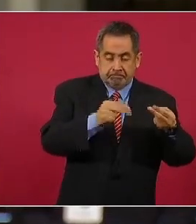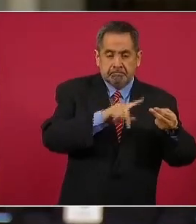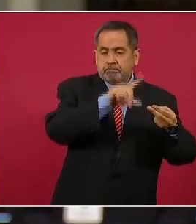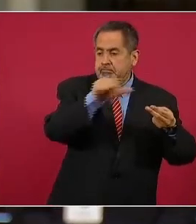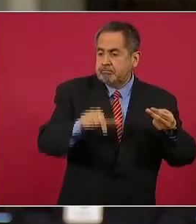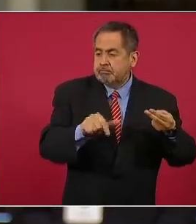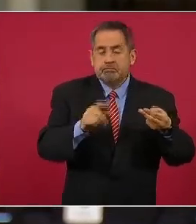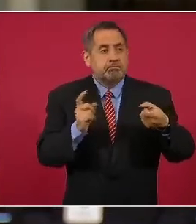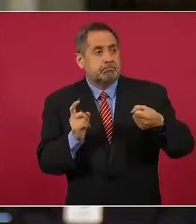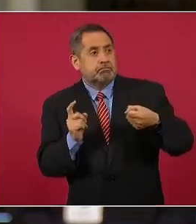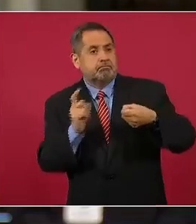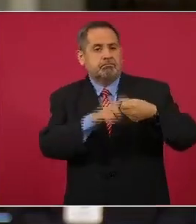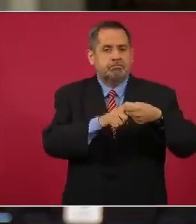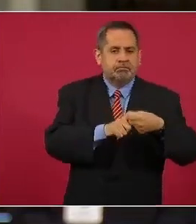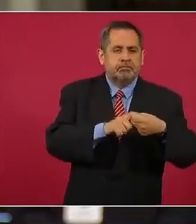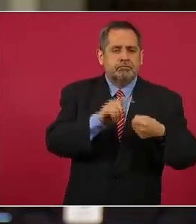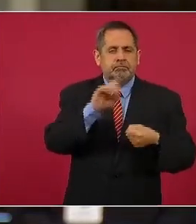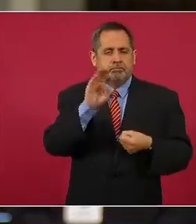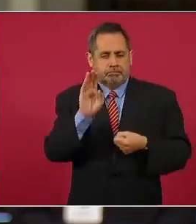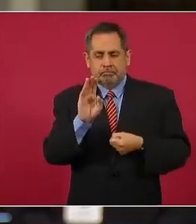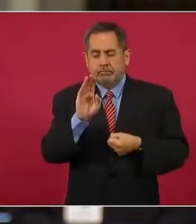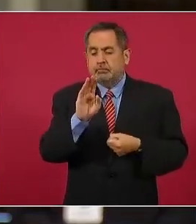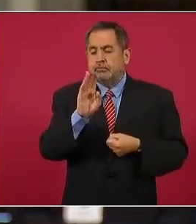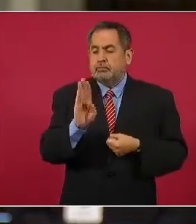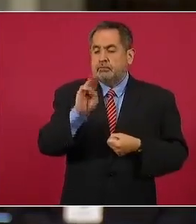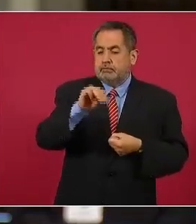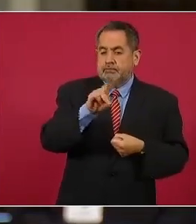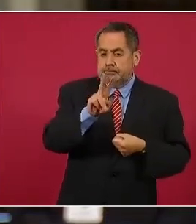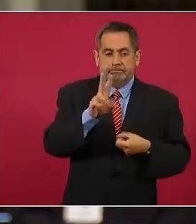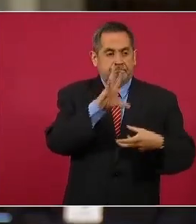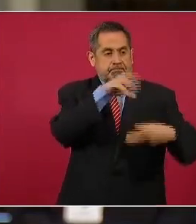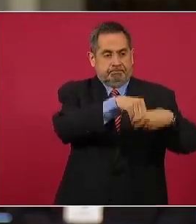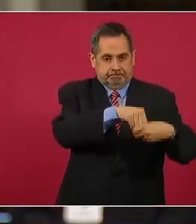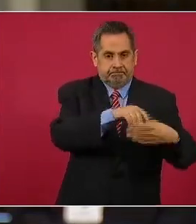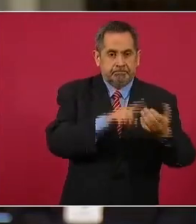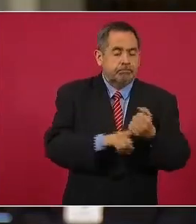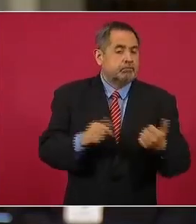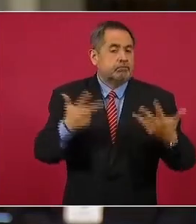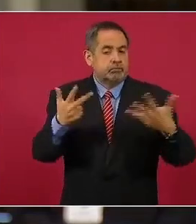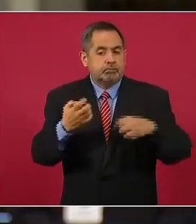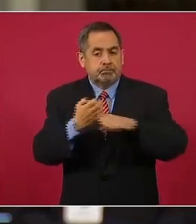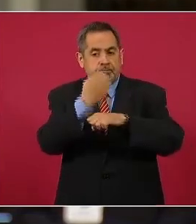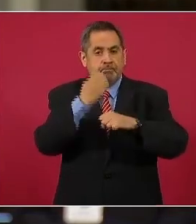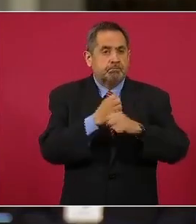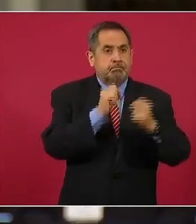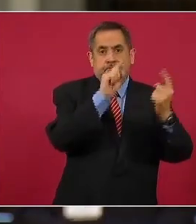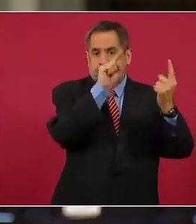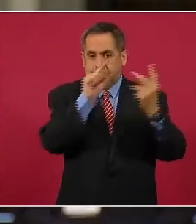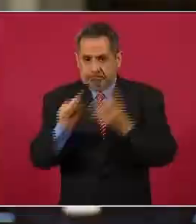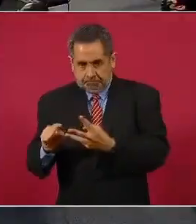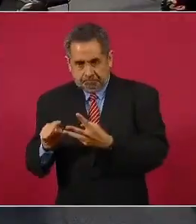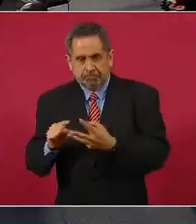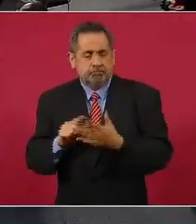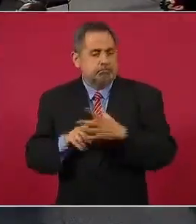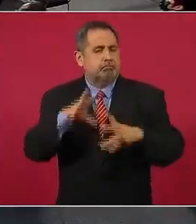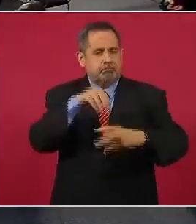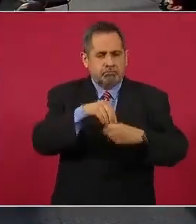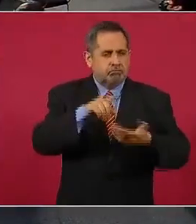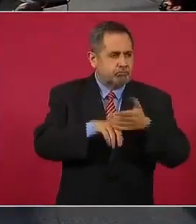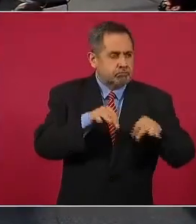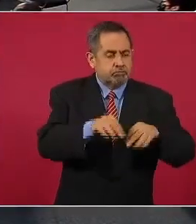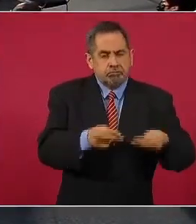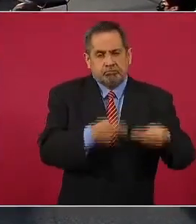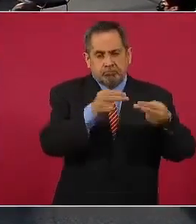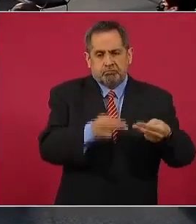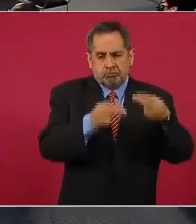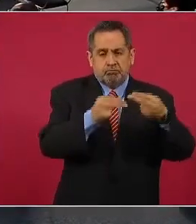1994 cotiza en la Bolsa Mexicana de Valores, operando en 8 entidades de las 32 que tenemos en la República Mexicana